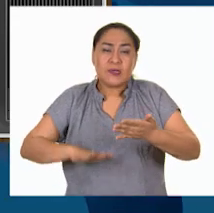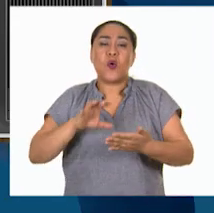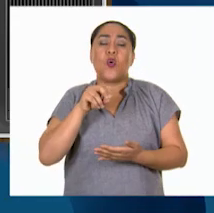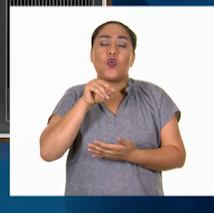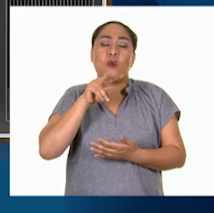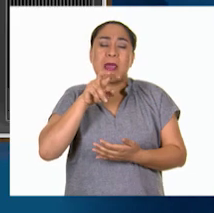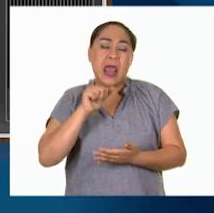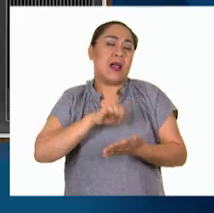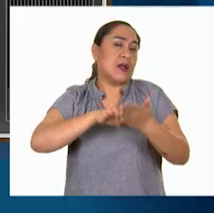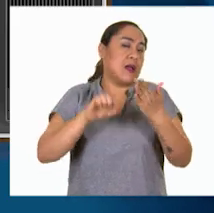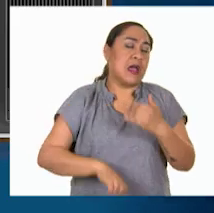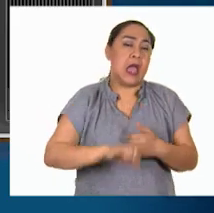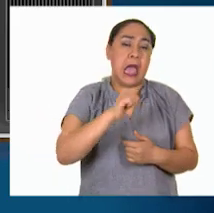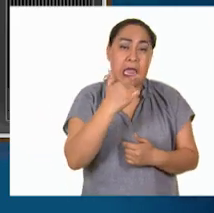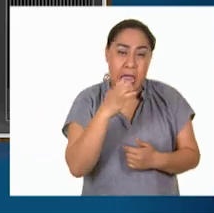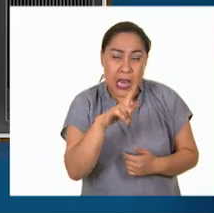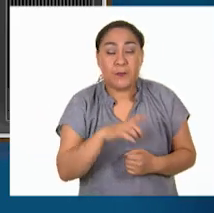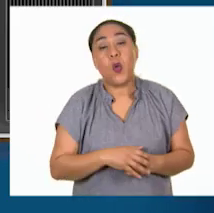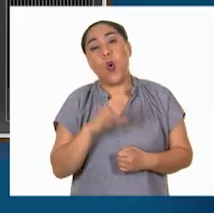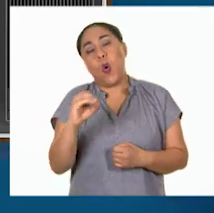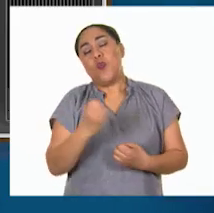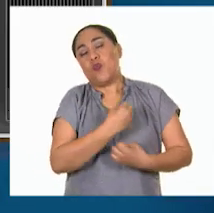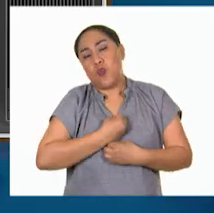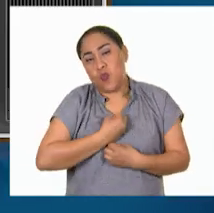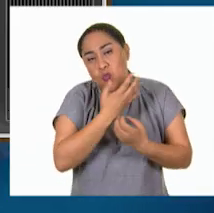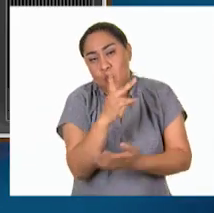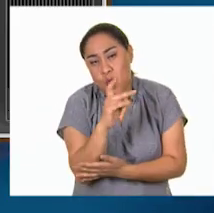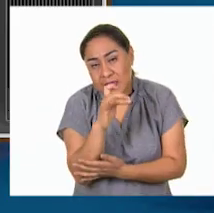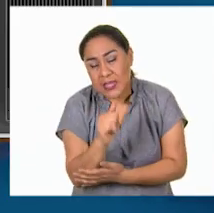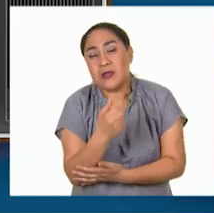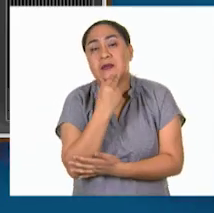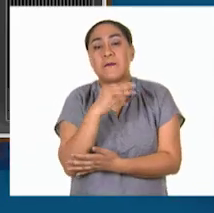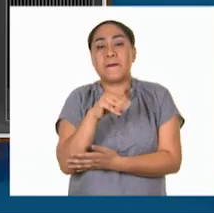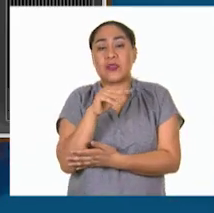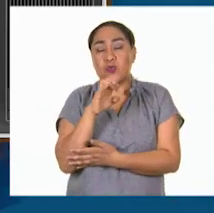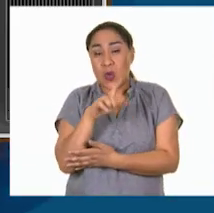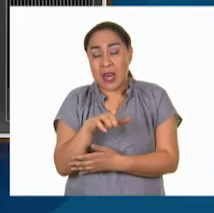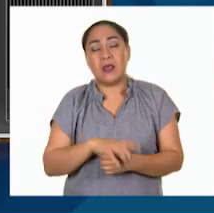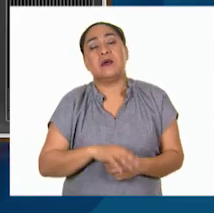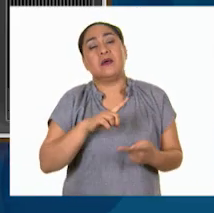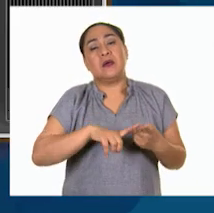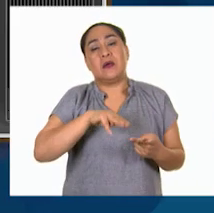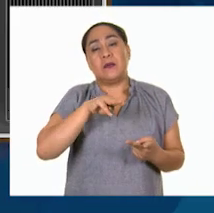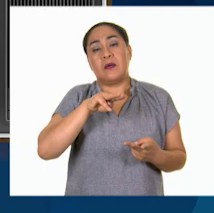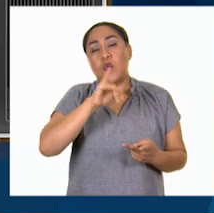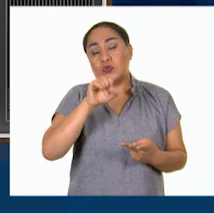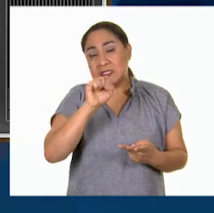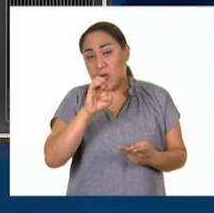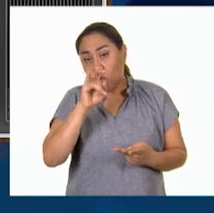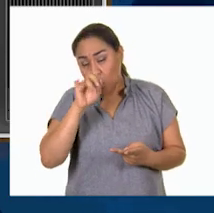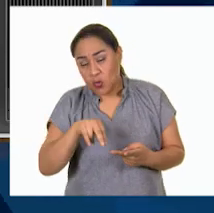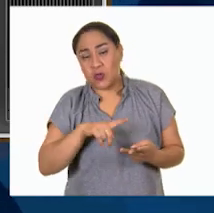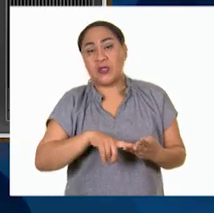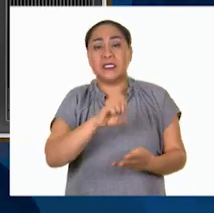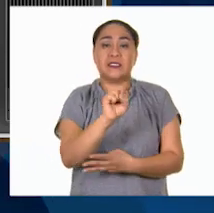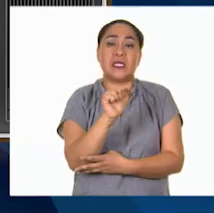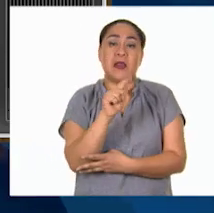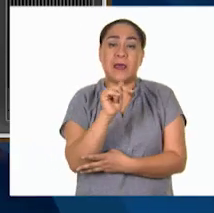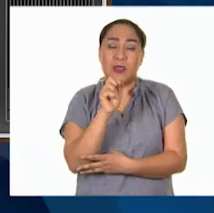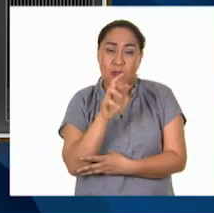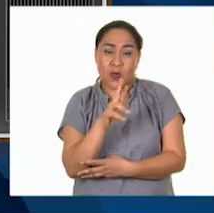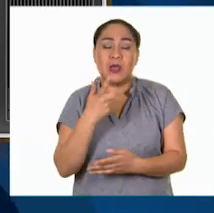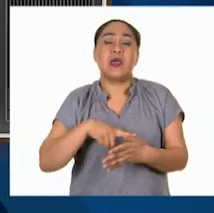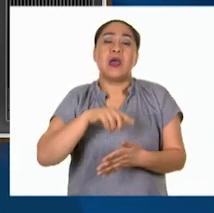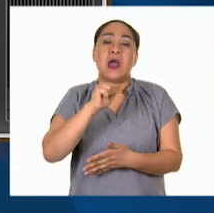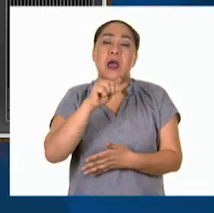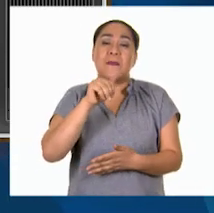del Campo y poetas como Manuel Gutiérrez Nájera, Manuel José Otón, Salvador Díaz Mirón y